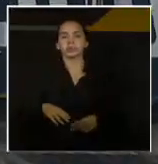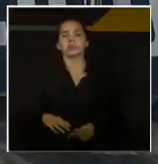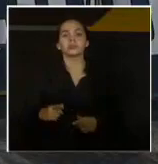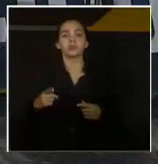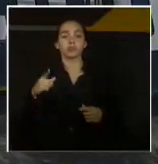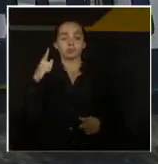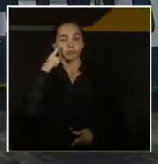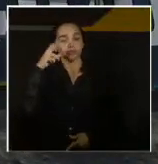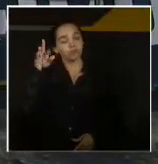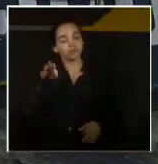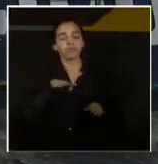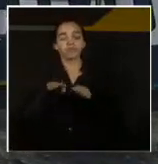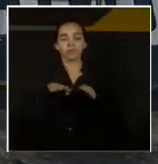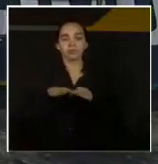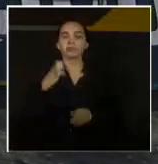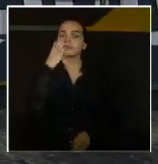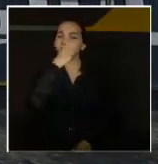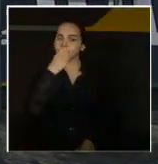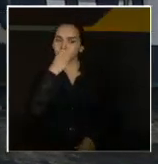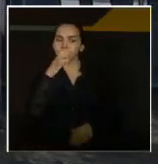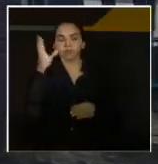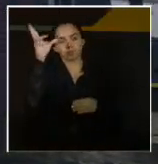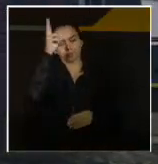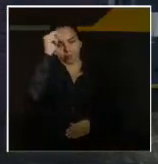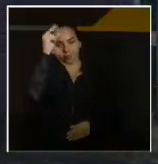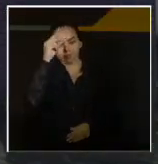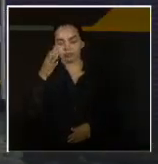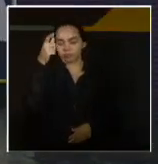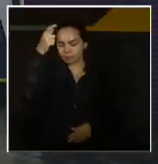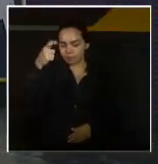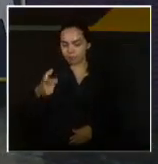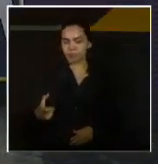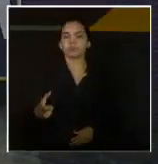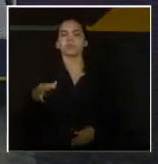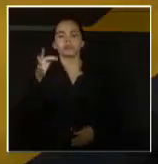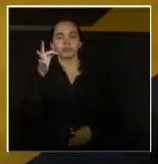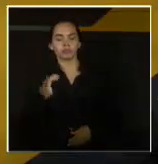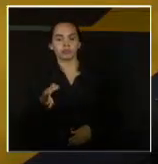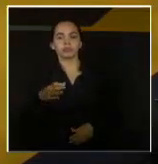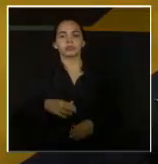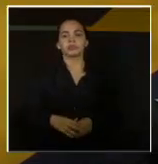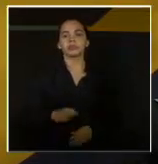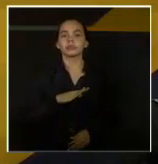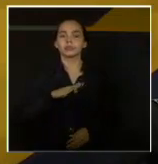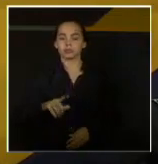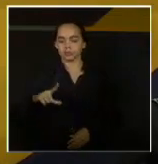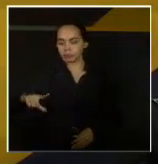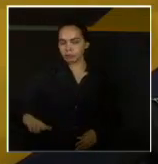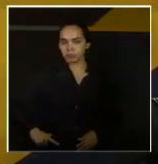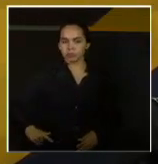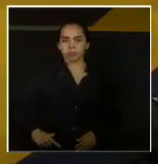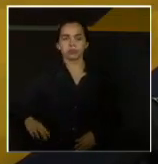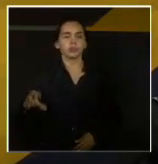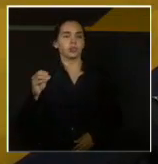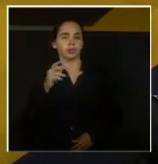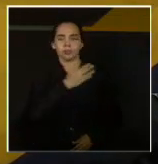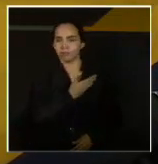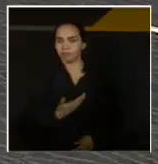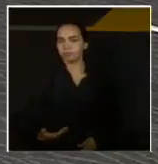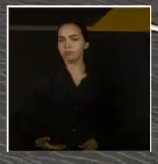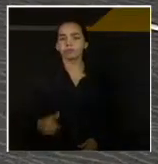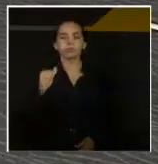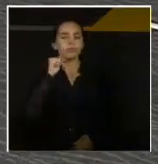gente preparada, calificada, que tenga el perfil adecuado para ocupar los puestos importantes, para